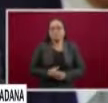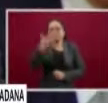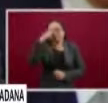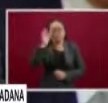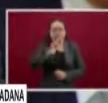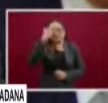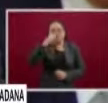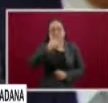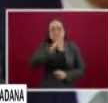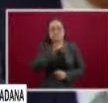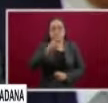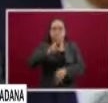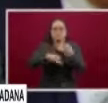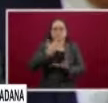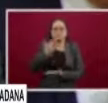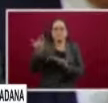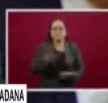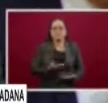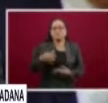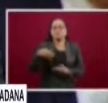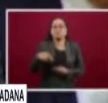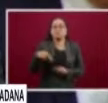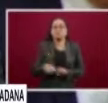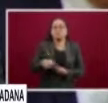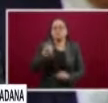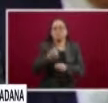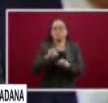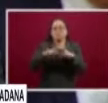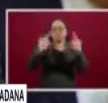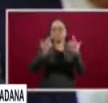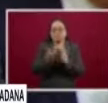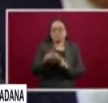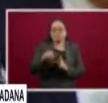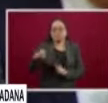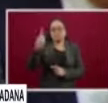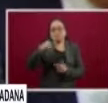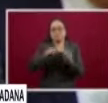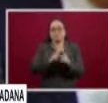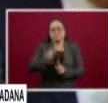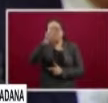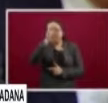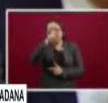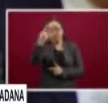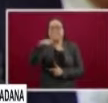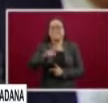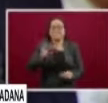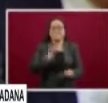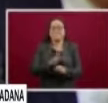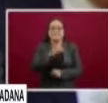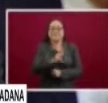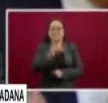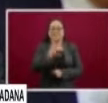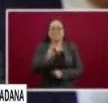7.51 magnitud 2, y el cuarto a las 10 de la mañana con 8 minutos magnitud 2.3. Habría que comentar